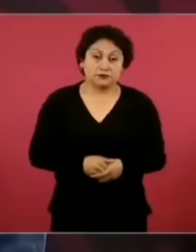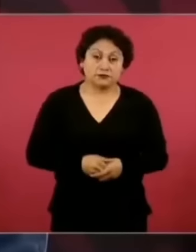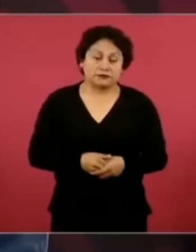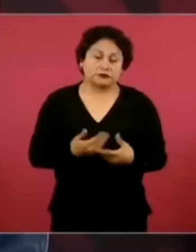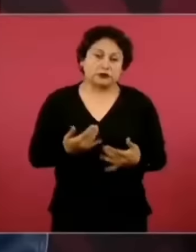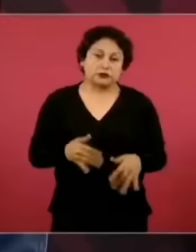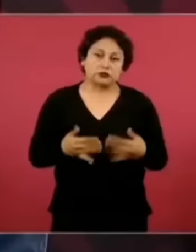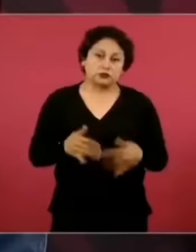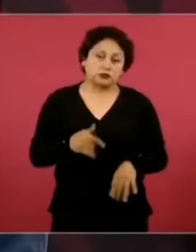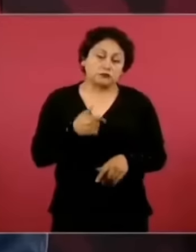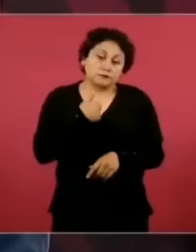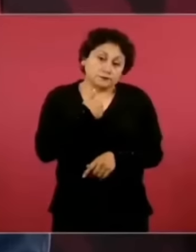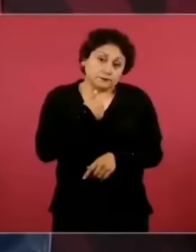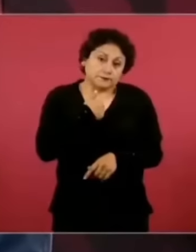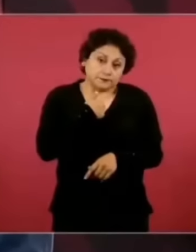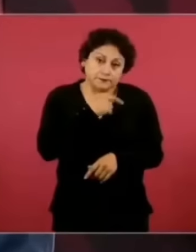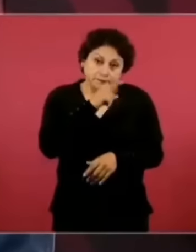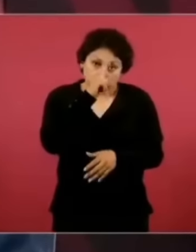correcto, adecuado,